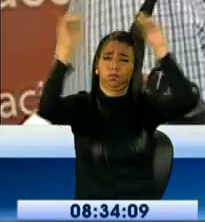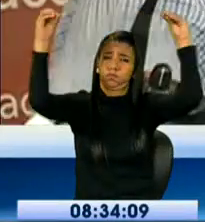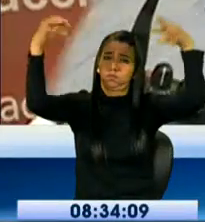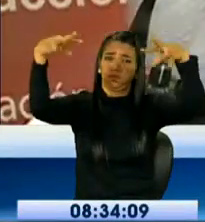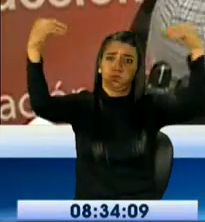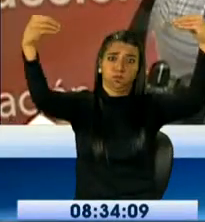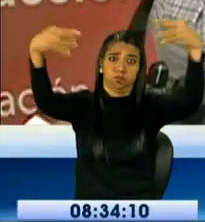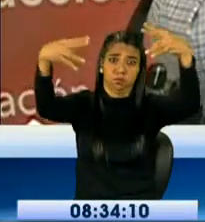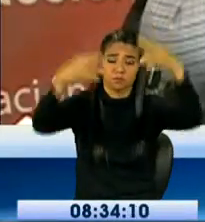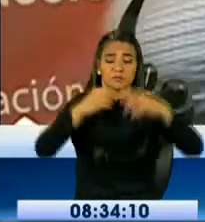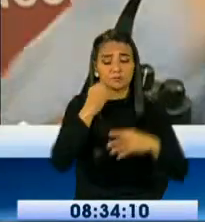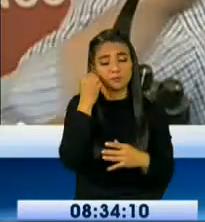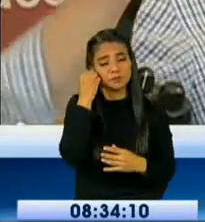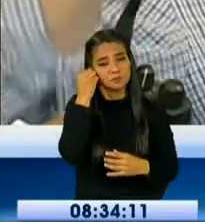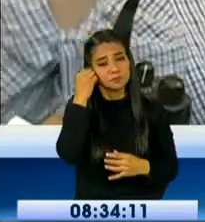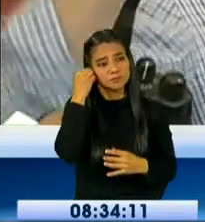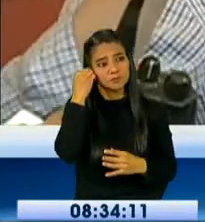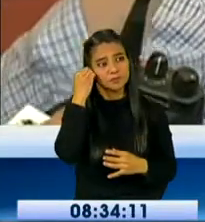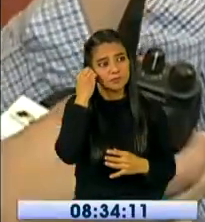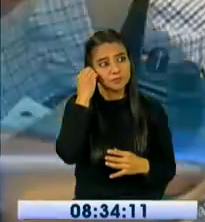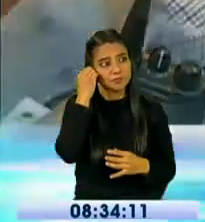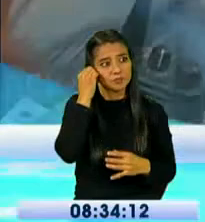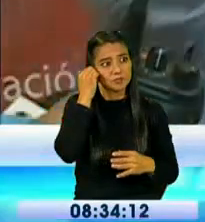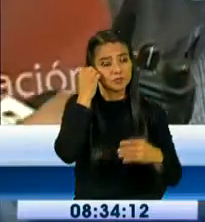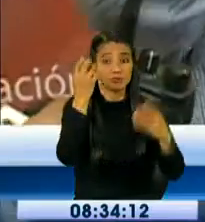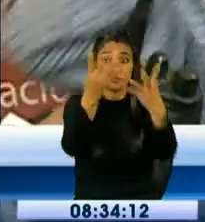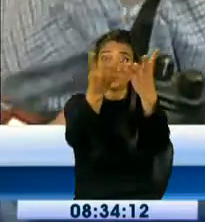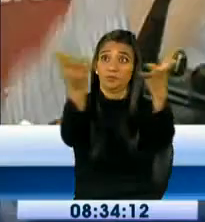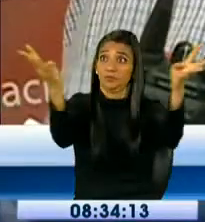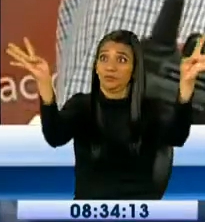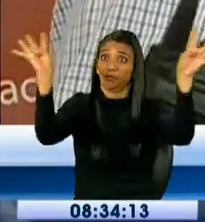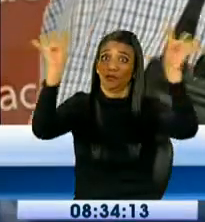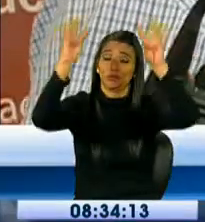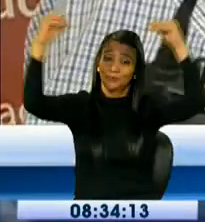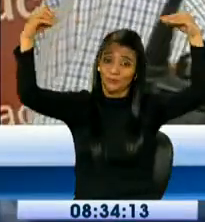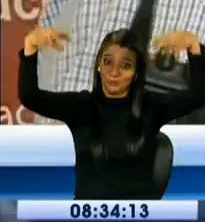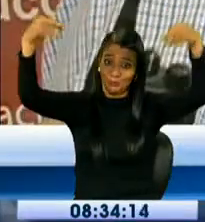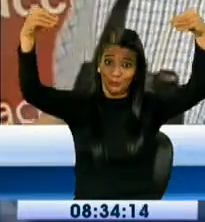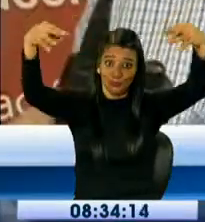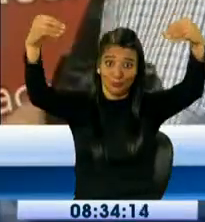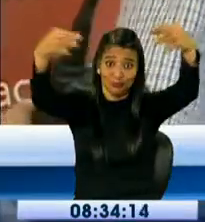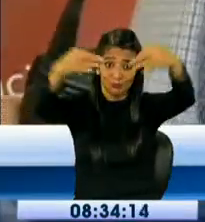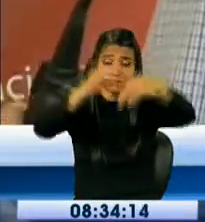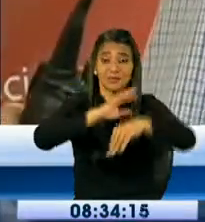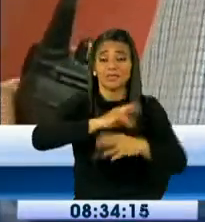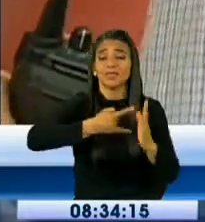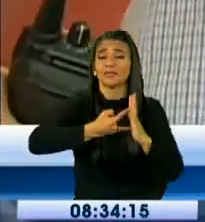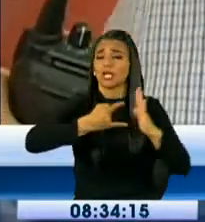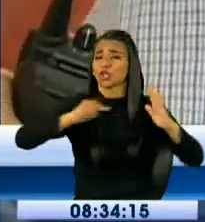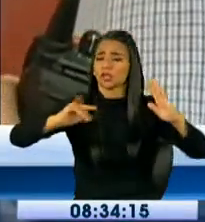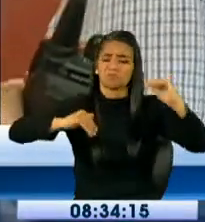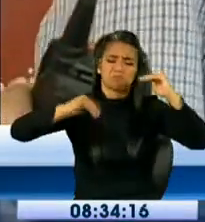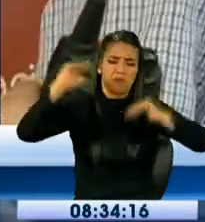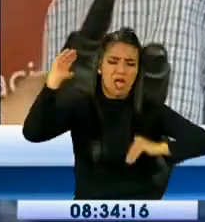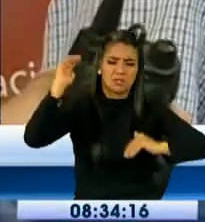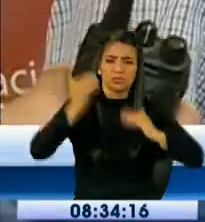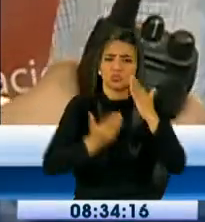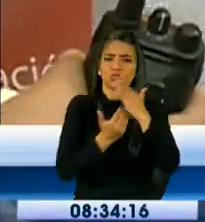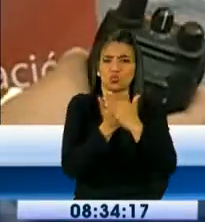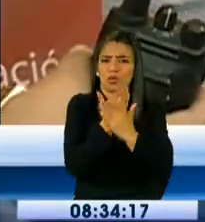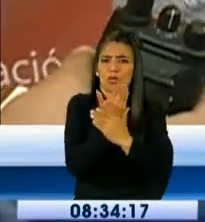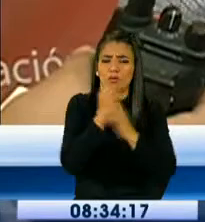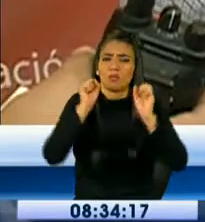halogenado. Alineadas además bajo un enfoque innovador con las tecnologías más modernas